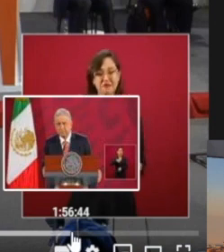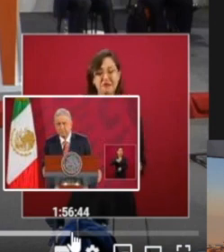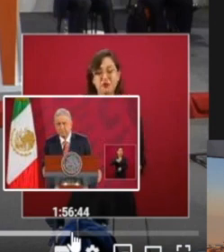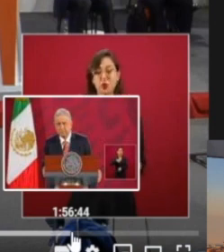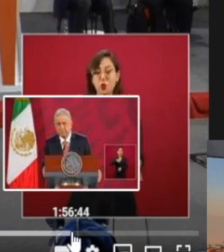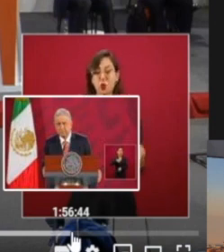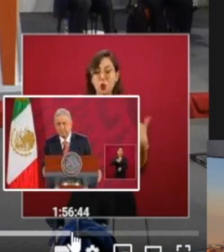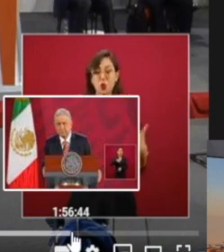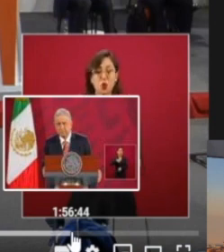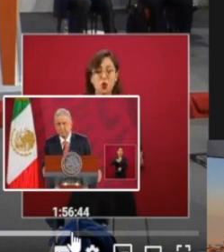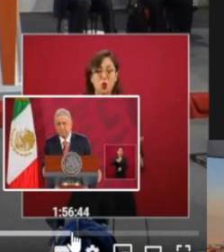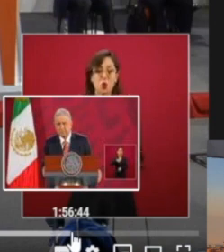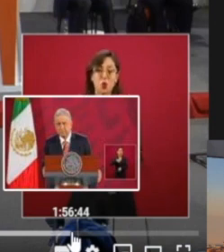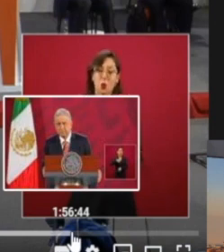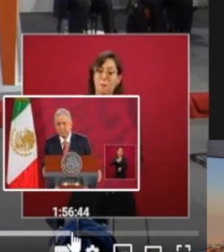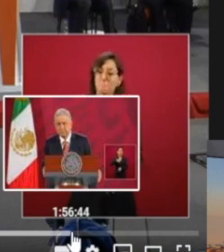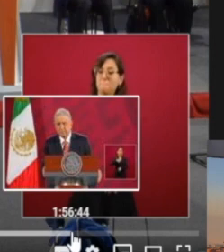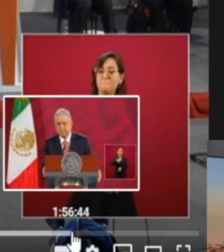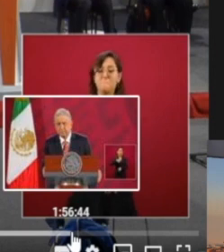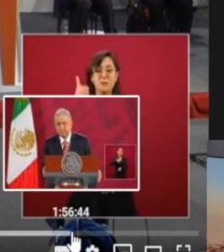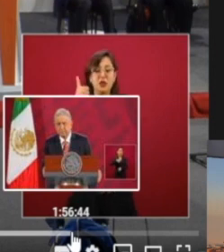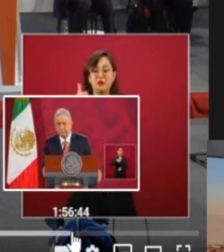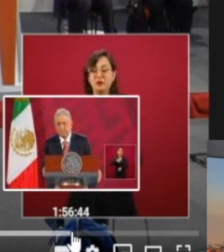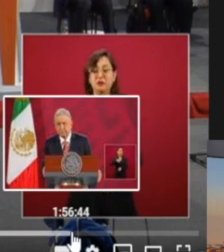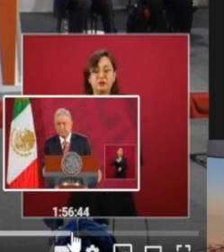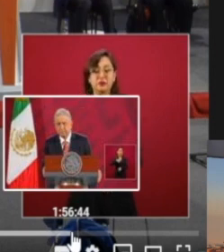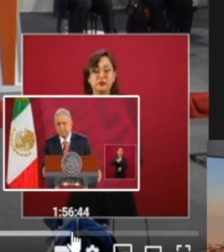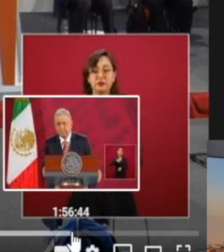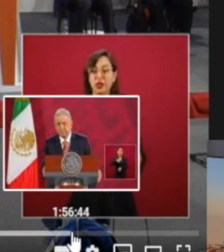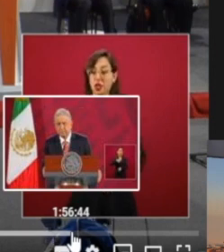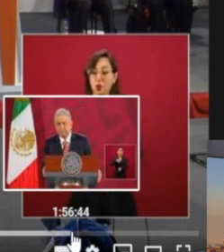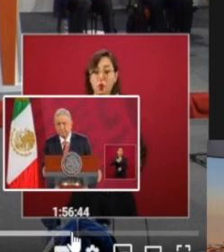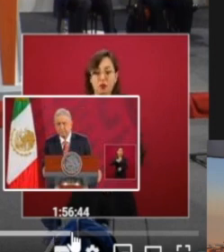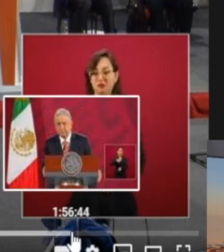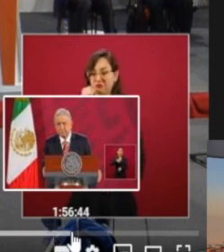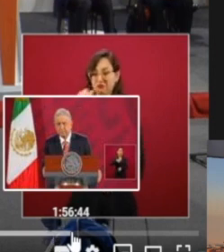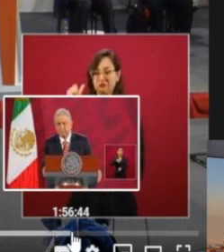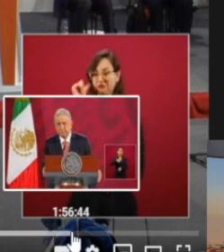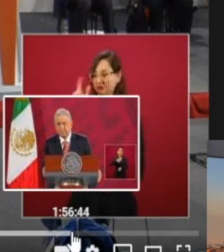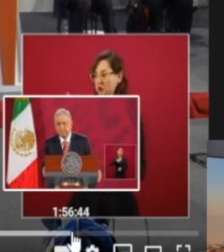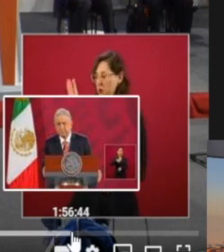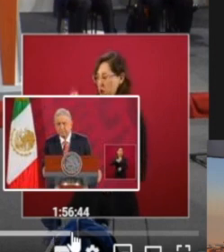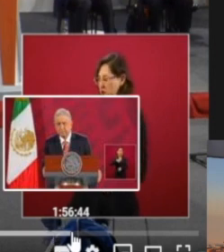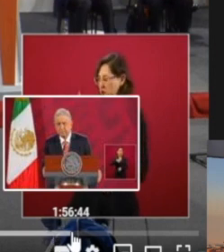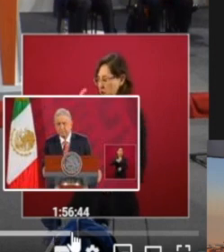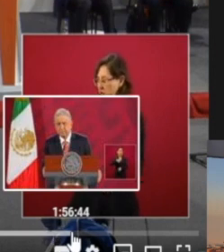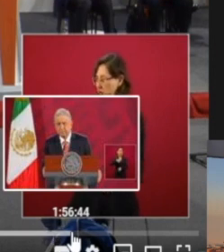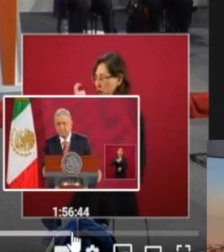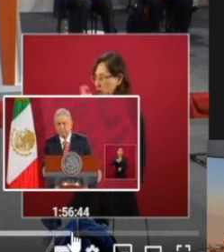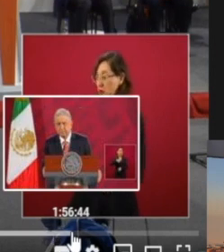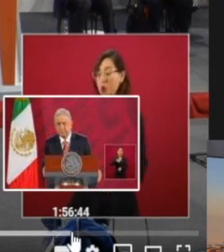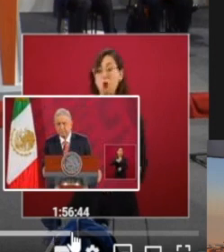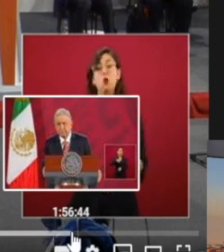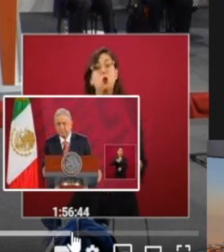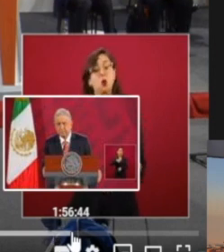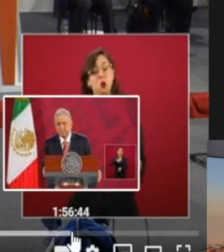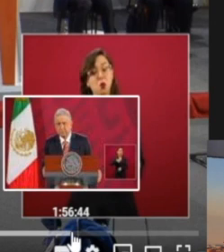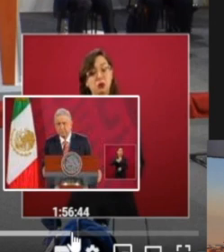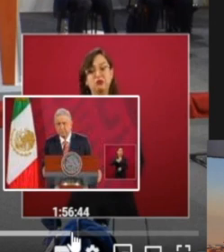Esto es único, como lo de ayer, y como van a seguir dándose